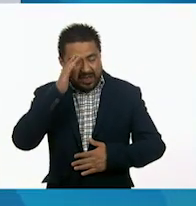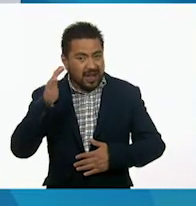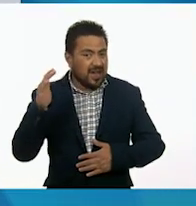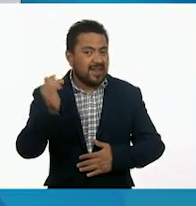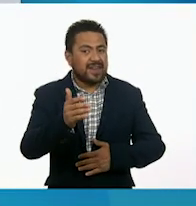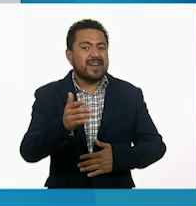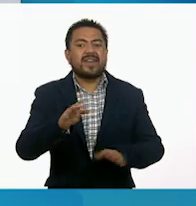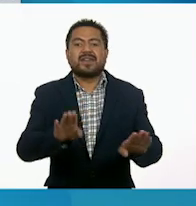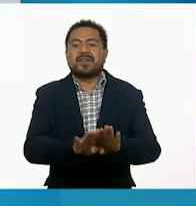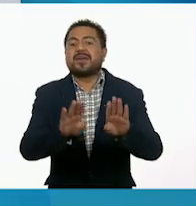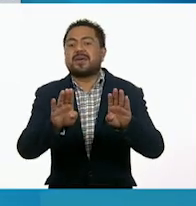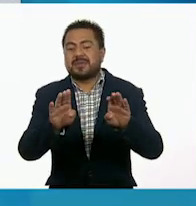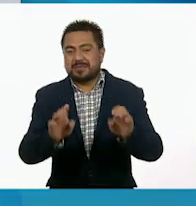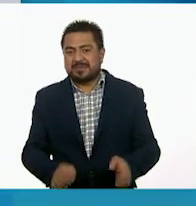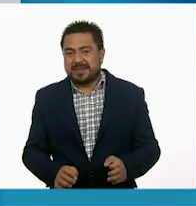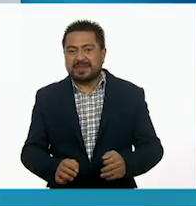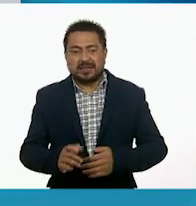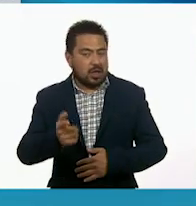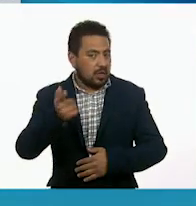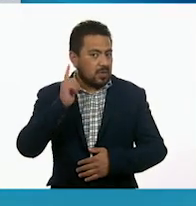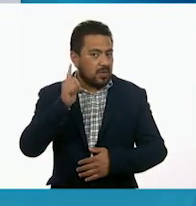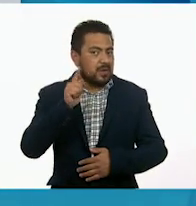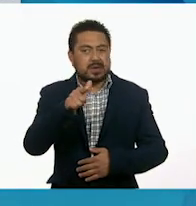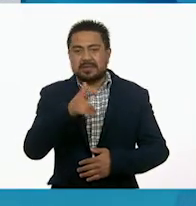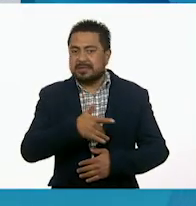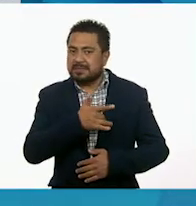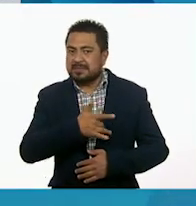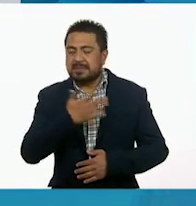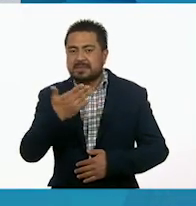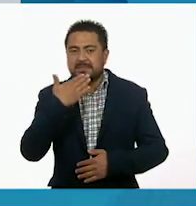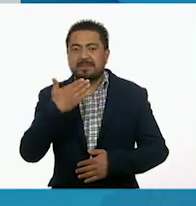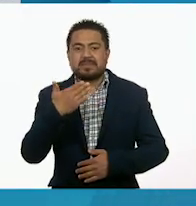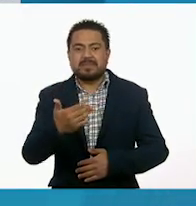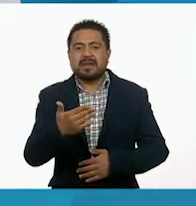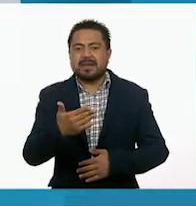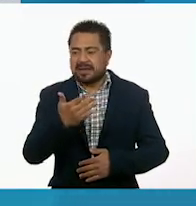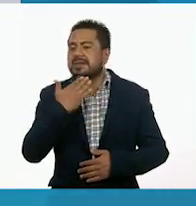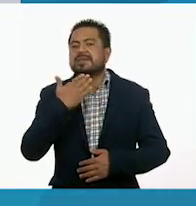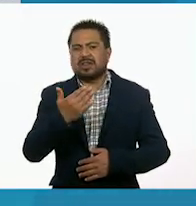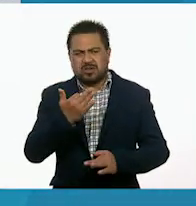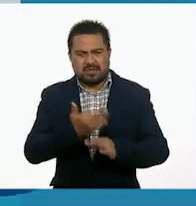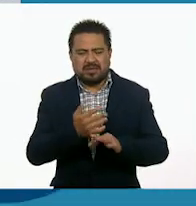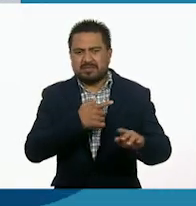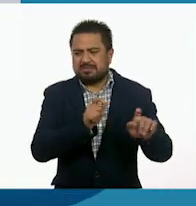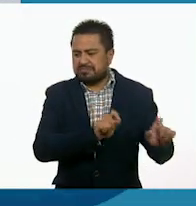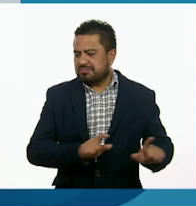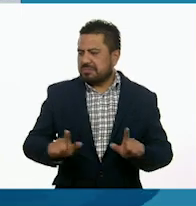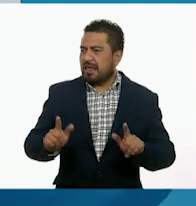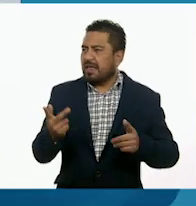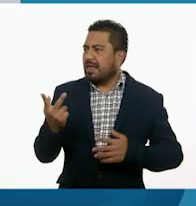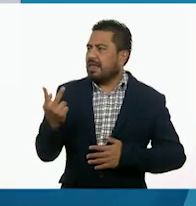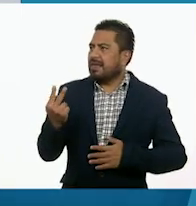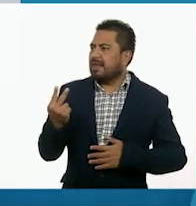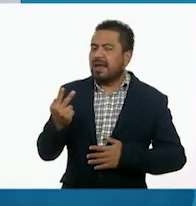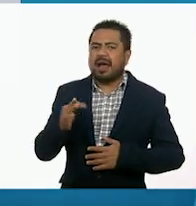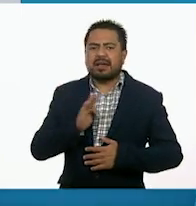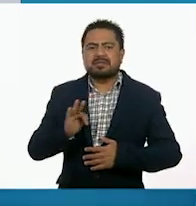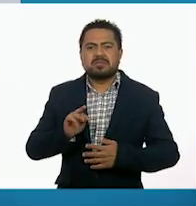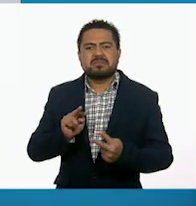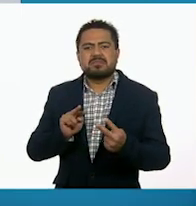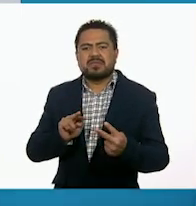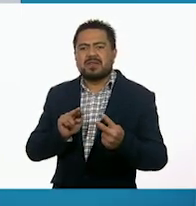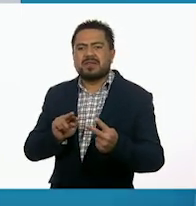¡Hola! ¿Cómo están? Espero que muy bien. ¡Qué bueno que salgo en la tele! ¡Así los puedo